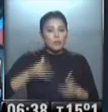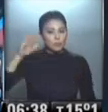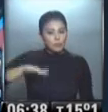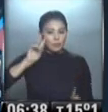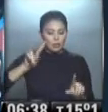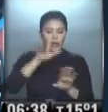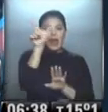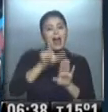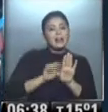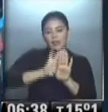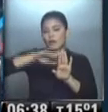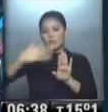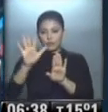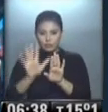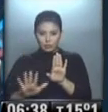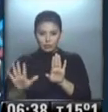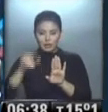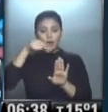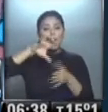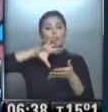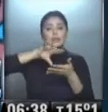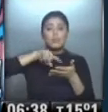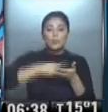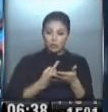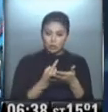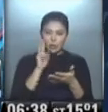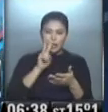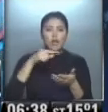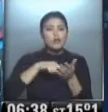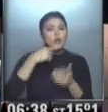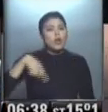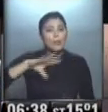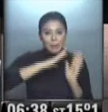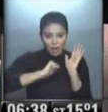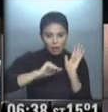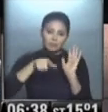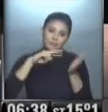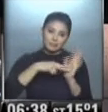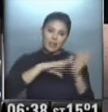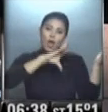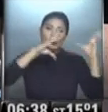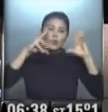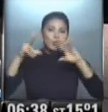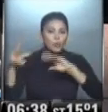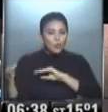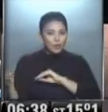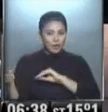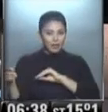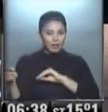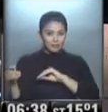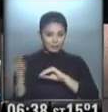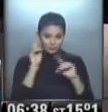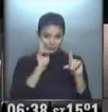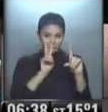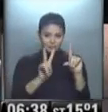Pero vemos sobre la provincia de Buenos Aires en el noreste, esa zona blanquita, pero son las nubes que nos está dando lugar